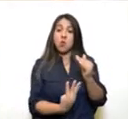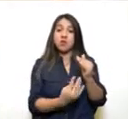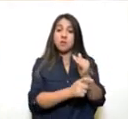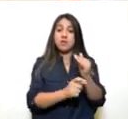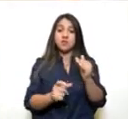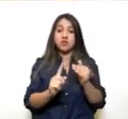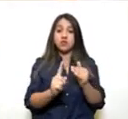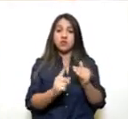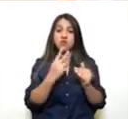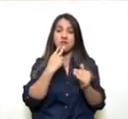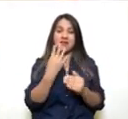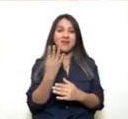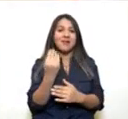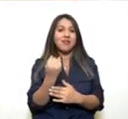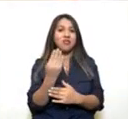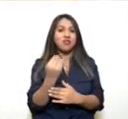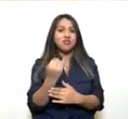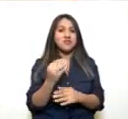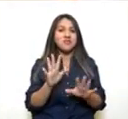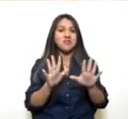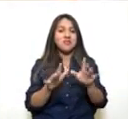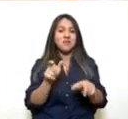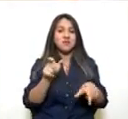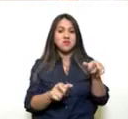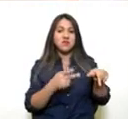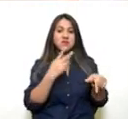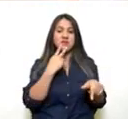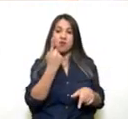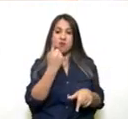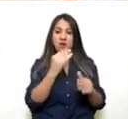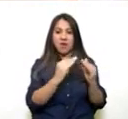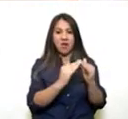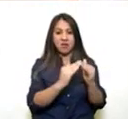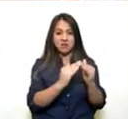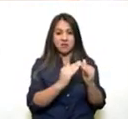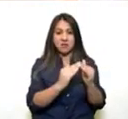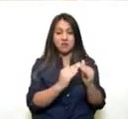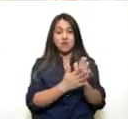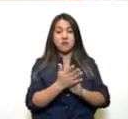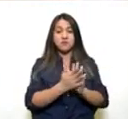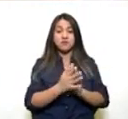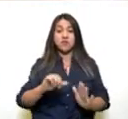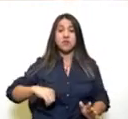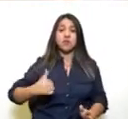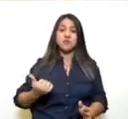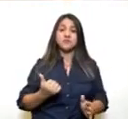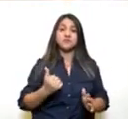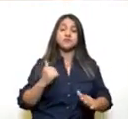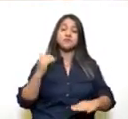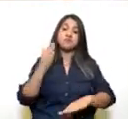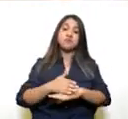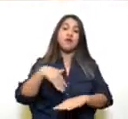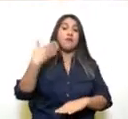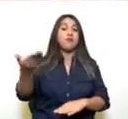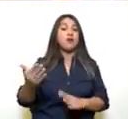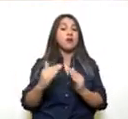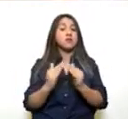14 personas 10 personas el joven sale a trabajar